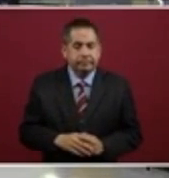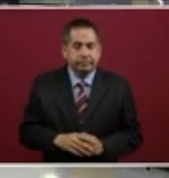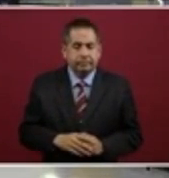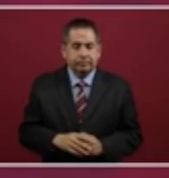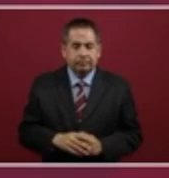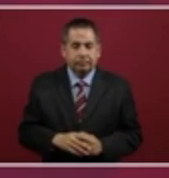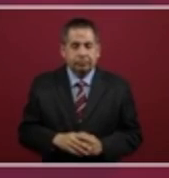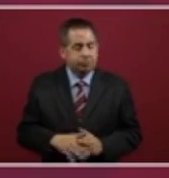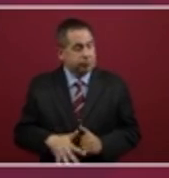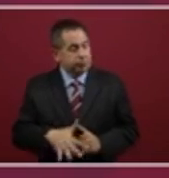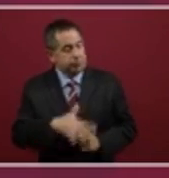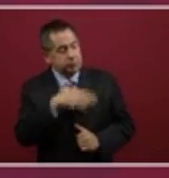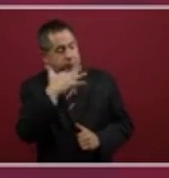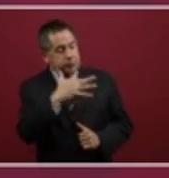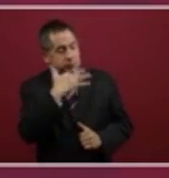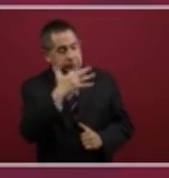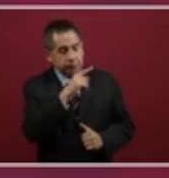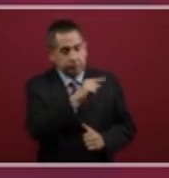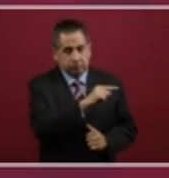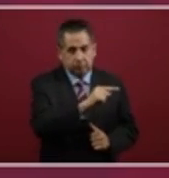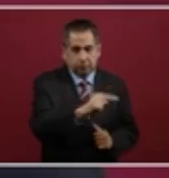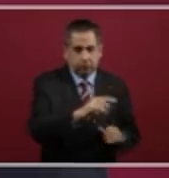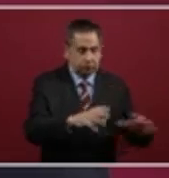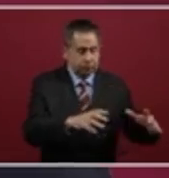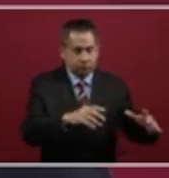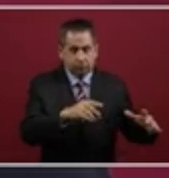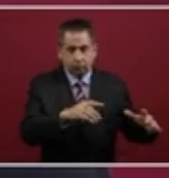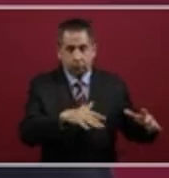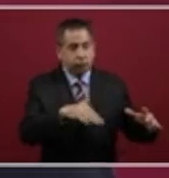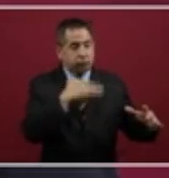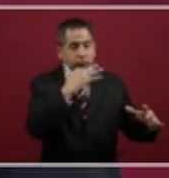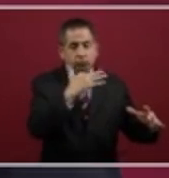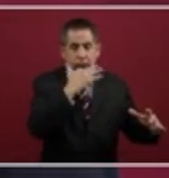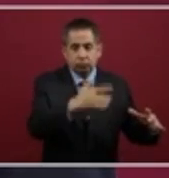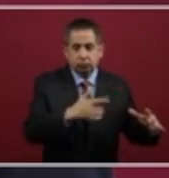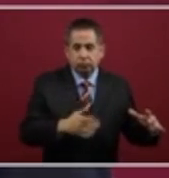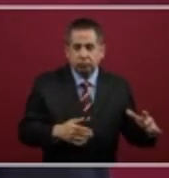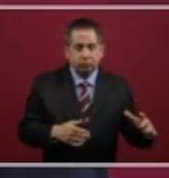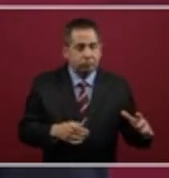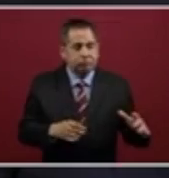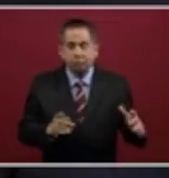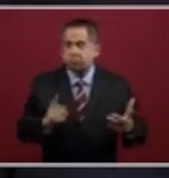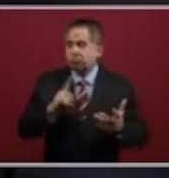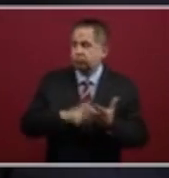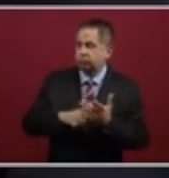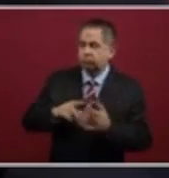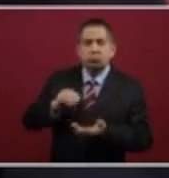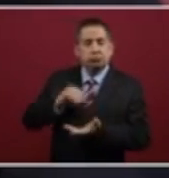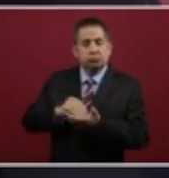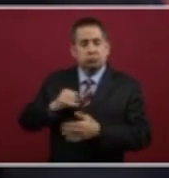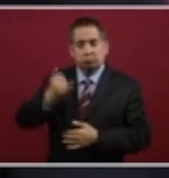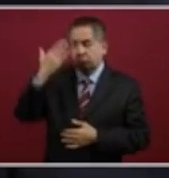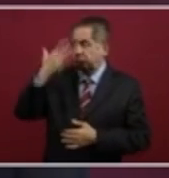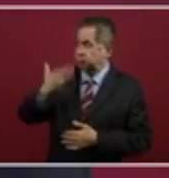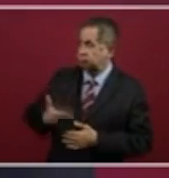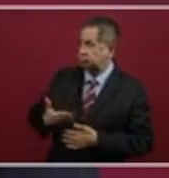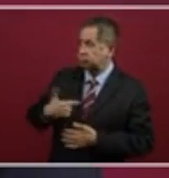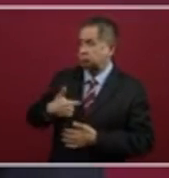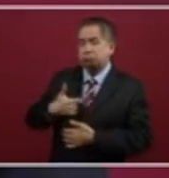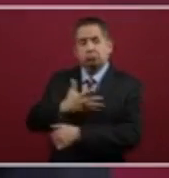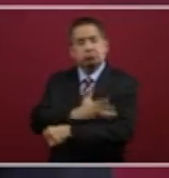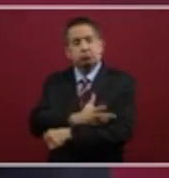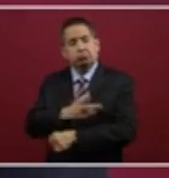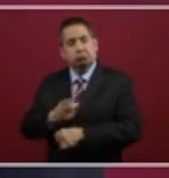había corrupción y el corrupto no perdía ni siquiera su respetabilidad.